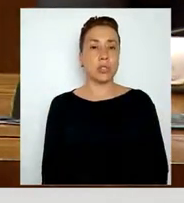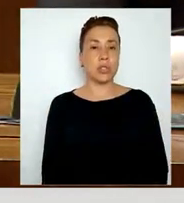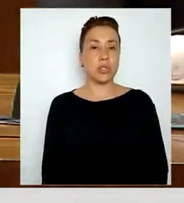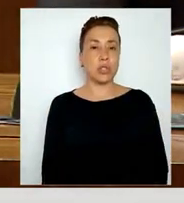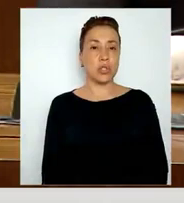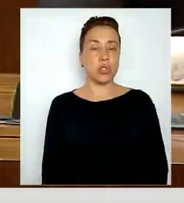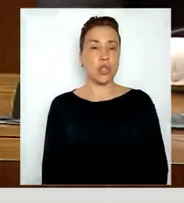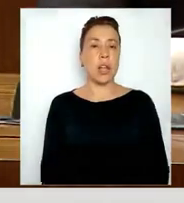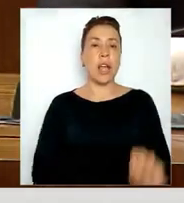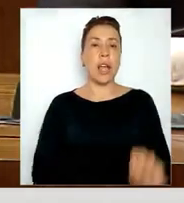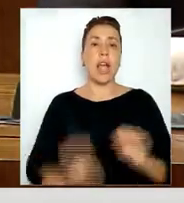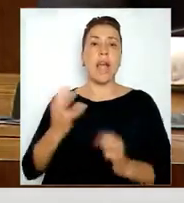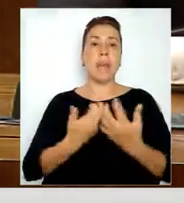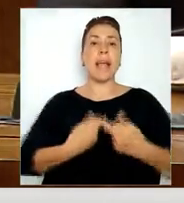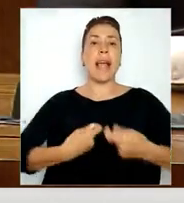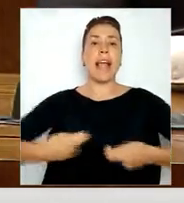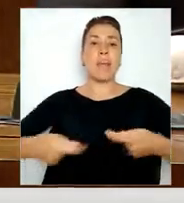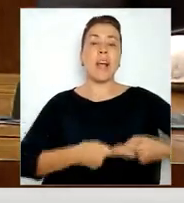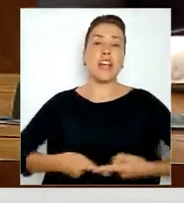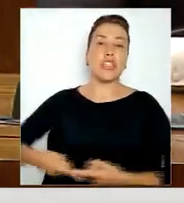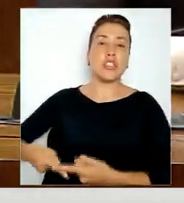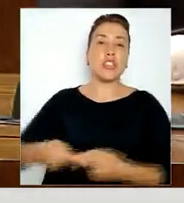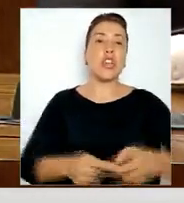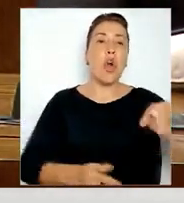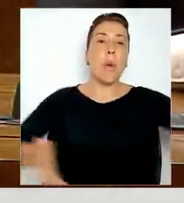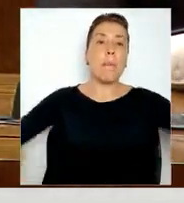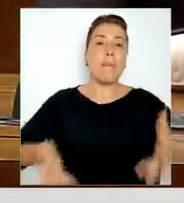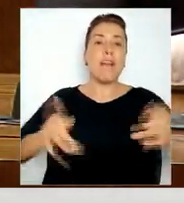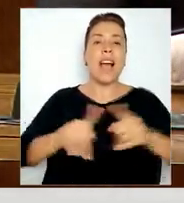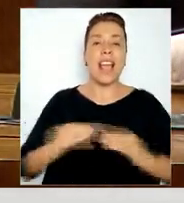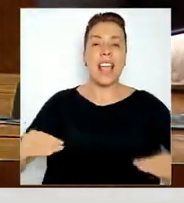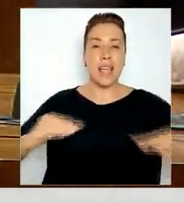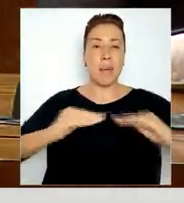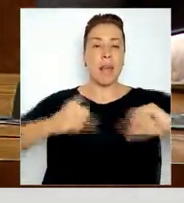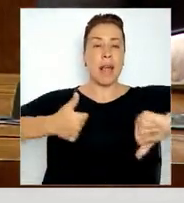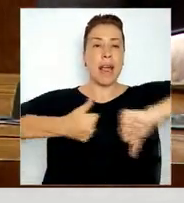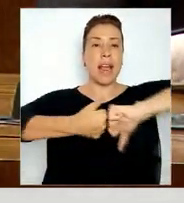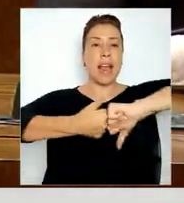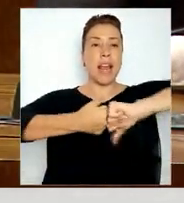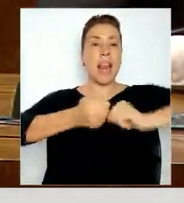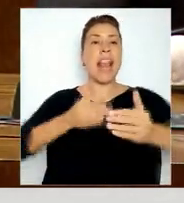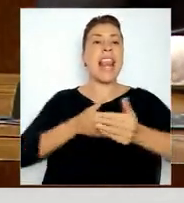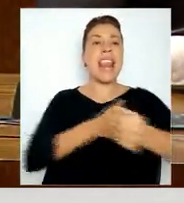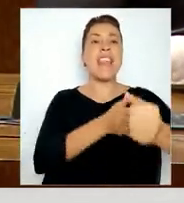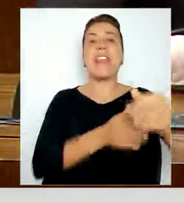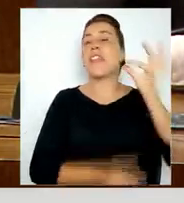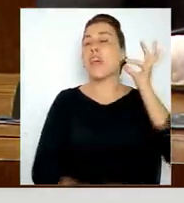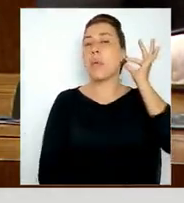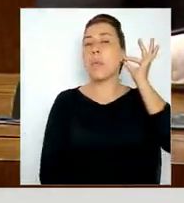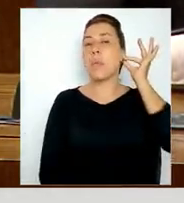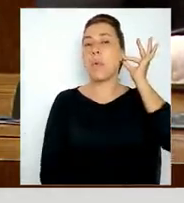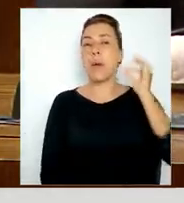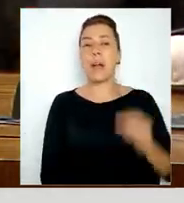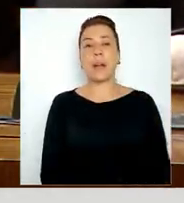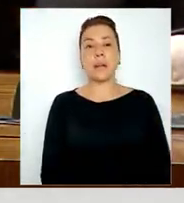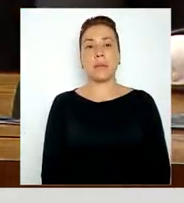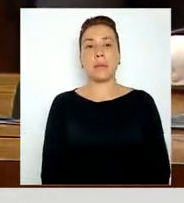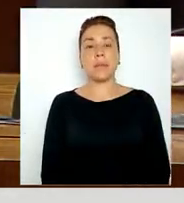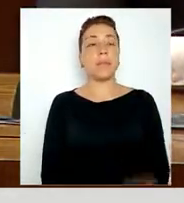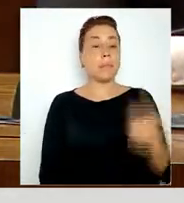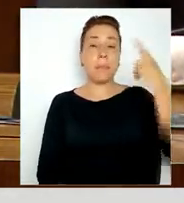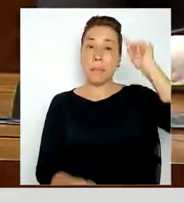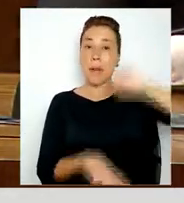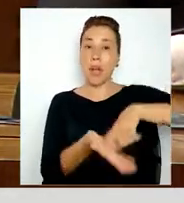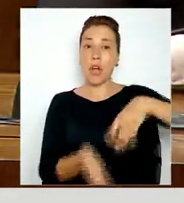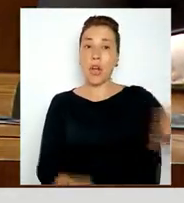economía social o aquellas que promuevan la igualdad de género y los liderazgos de mujeres pero esa contratación tiene que